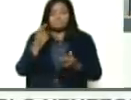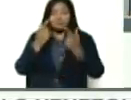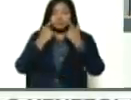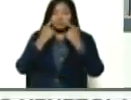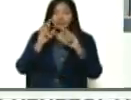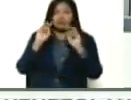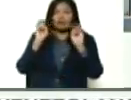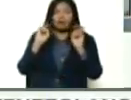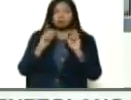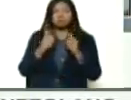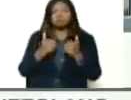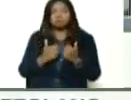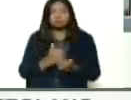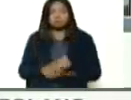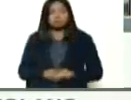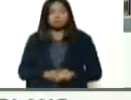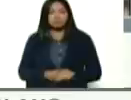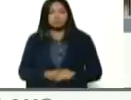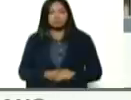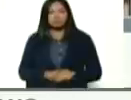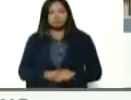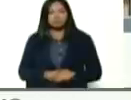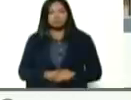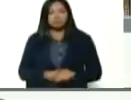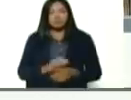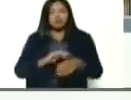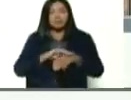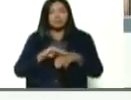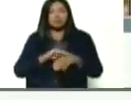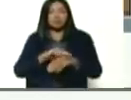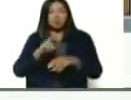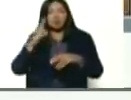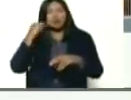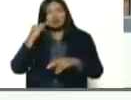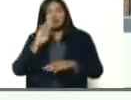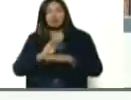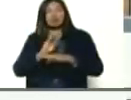tema con la misión negra hipólita